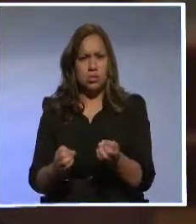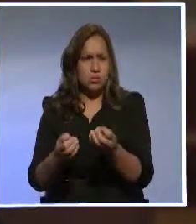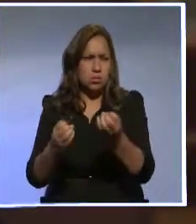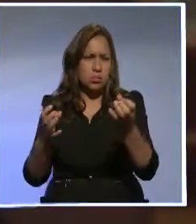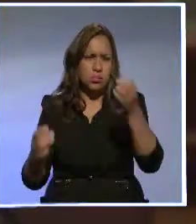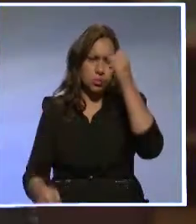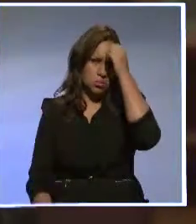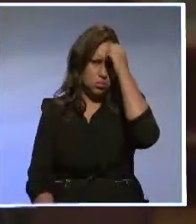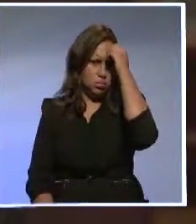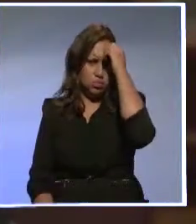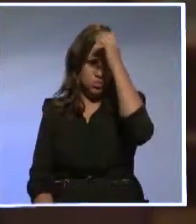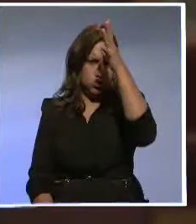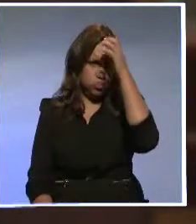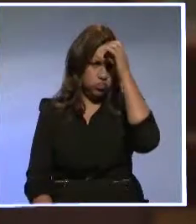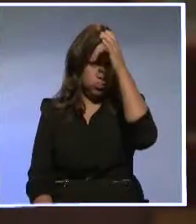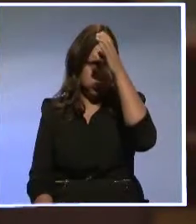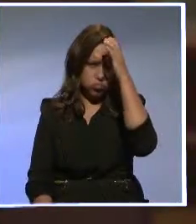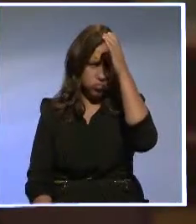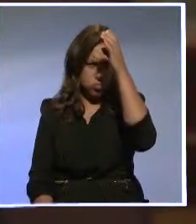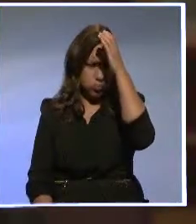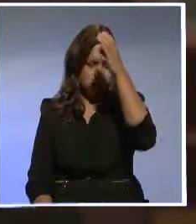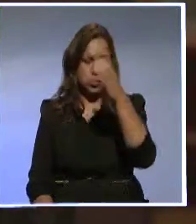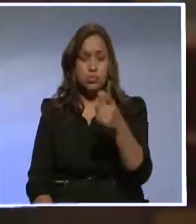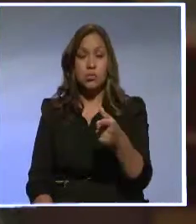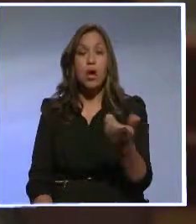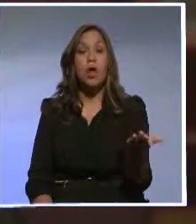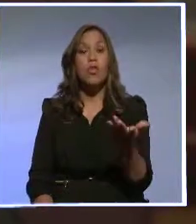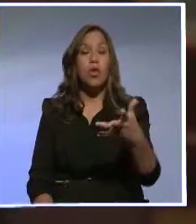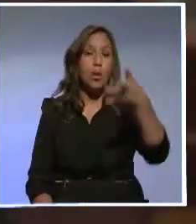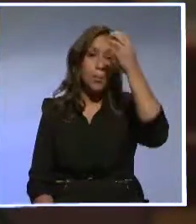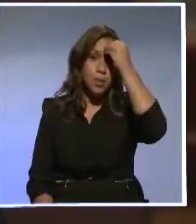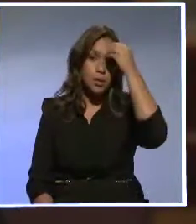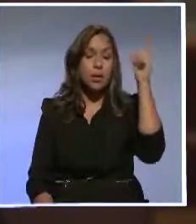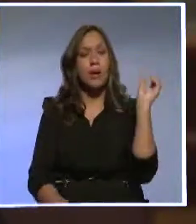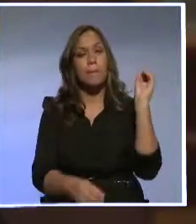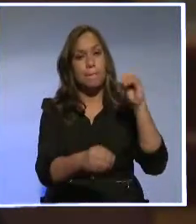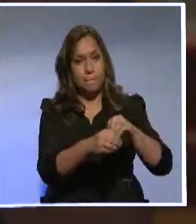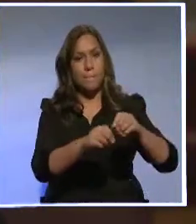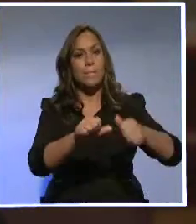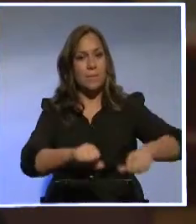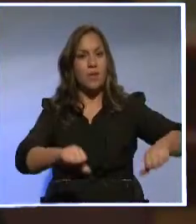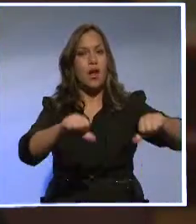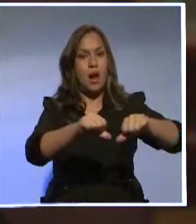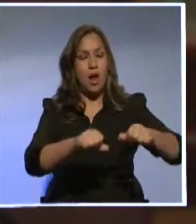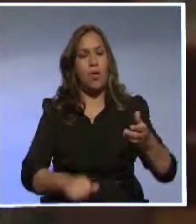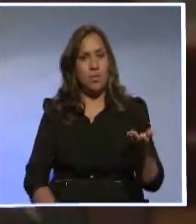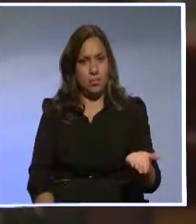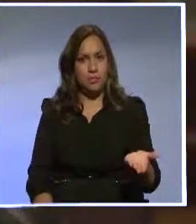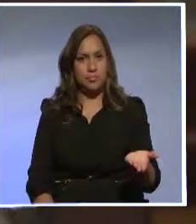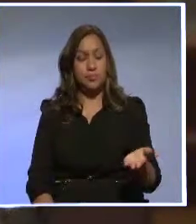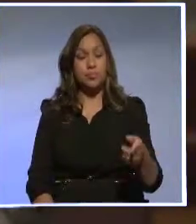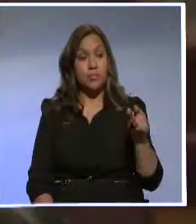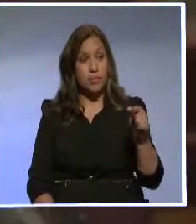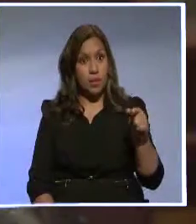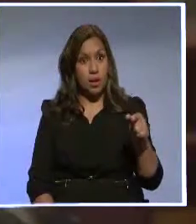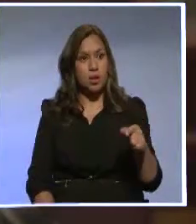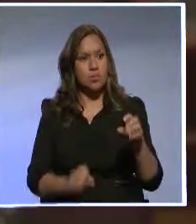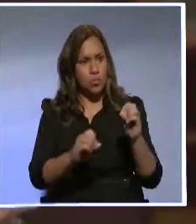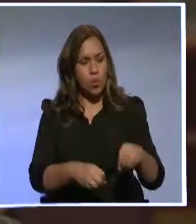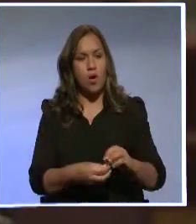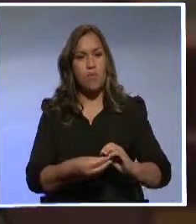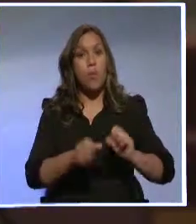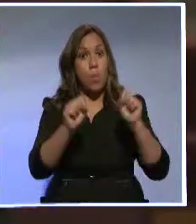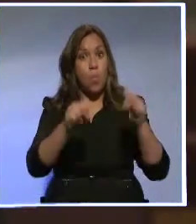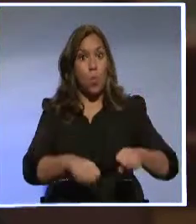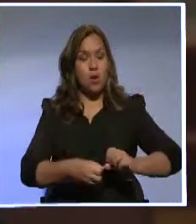conocimientos que se adquieren en el aula y que pasan a ser justamente los que sirven para desarrollar a las personas a